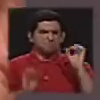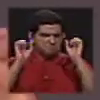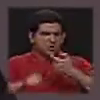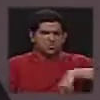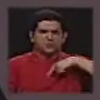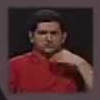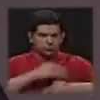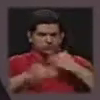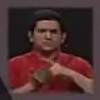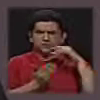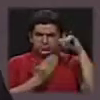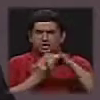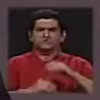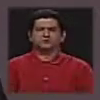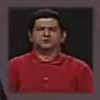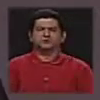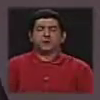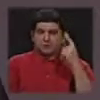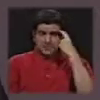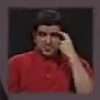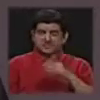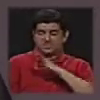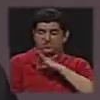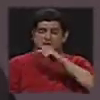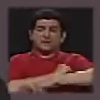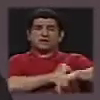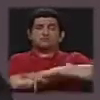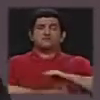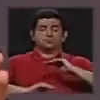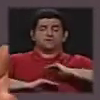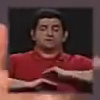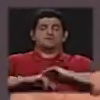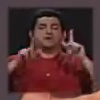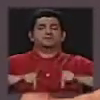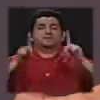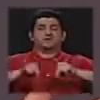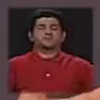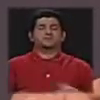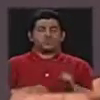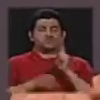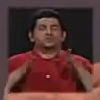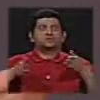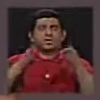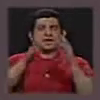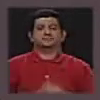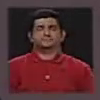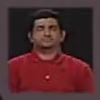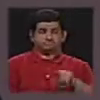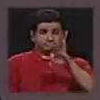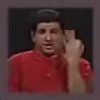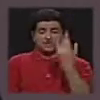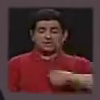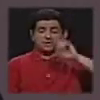de llevar a cabo este proyecto de acuerdo a la conveniencia del país y de satisfacción de los que transitamos por esa ruta. De manera